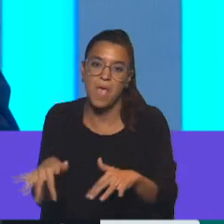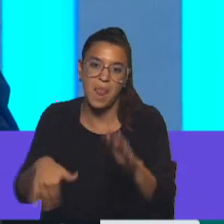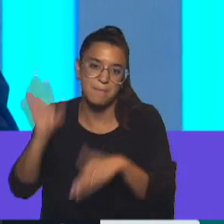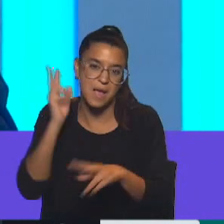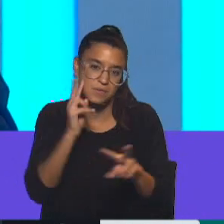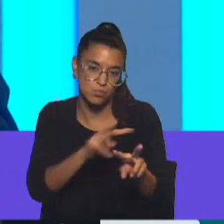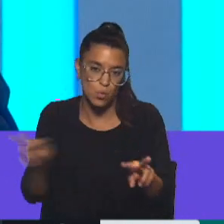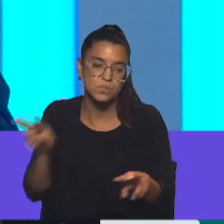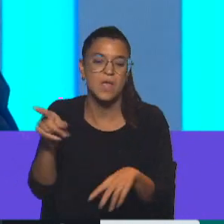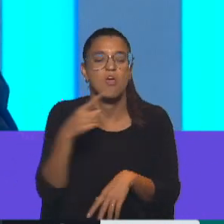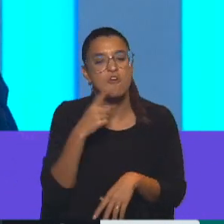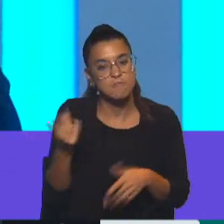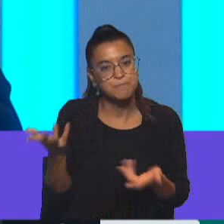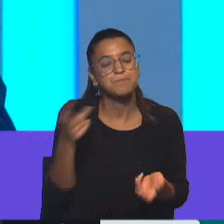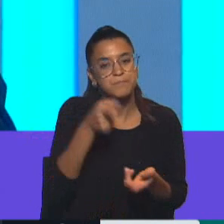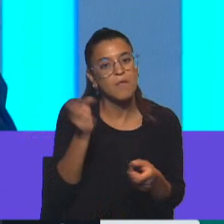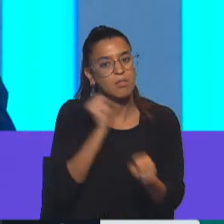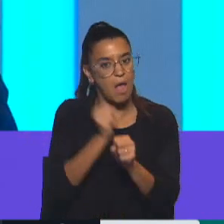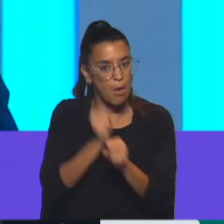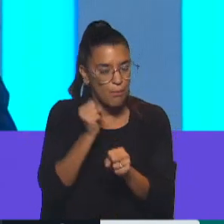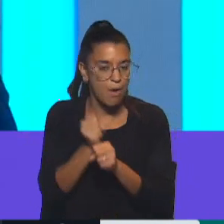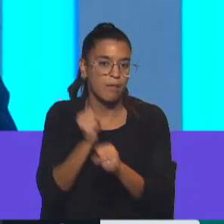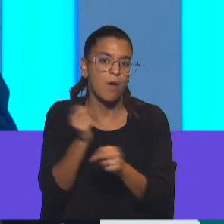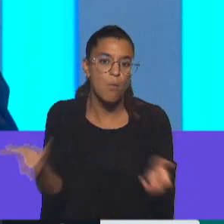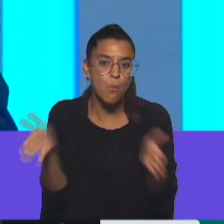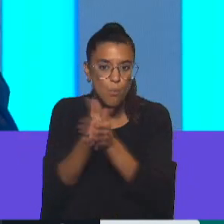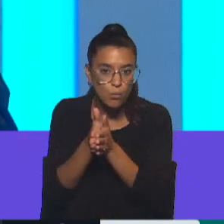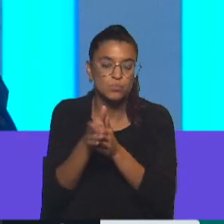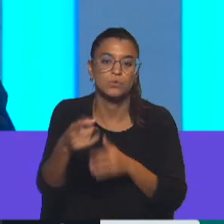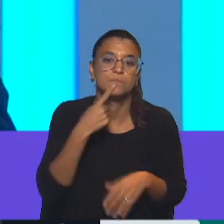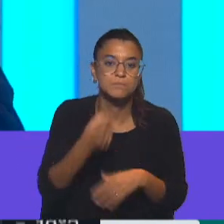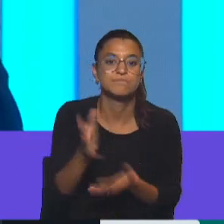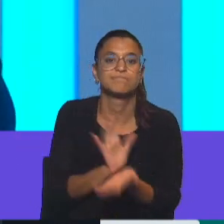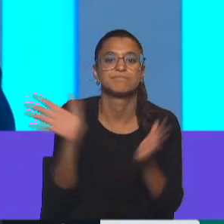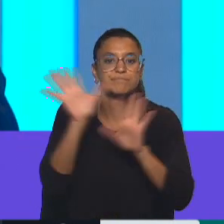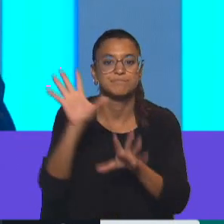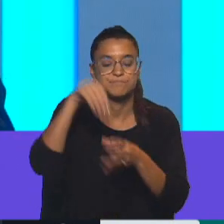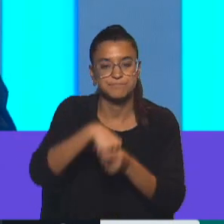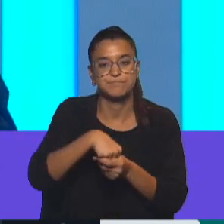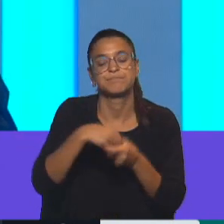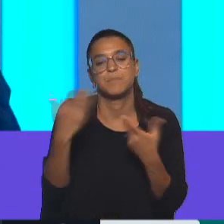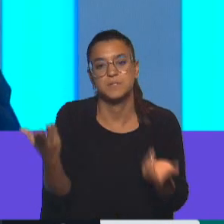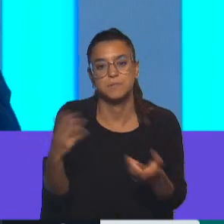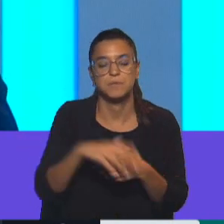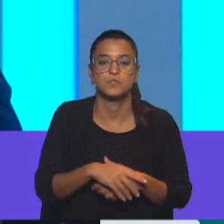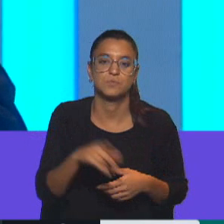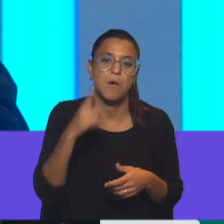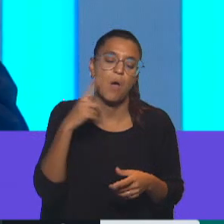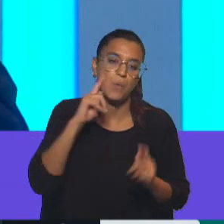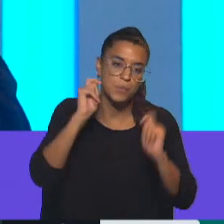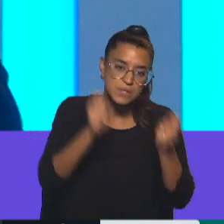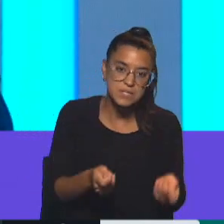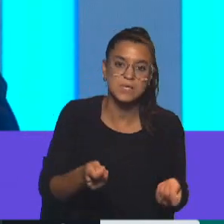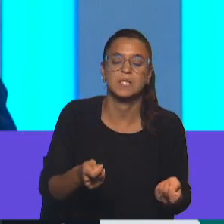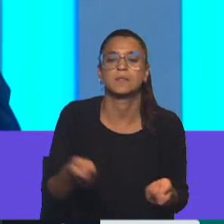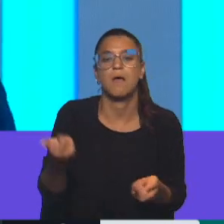y en ese sentido trabajar con ellos a través de una participación activa en la visita,